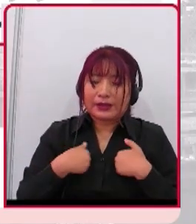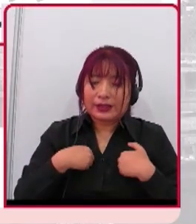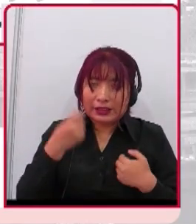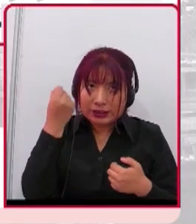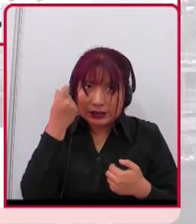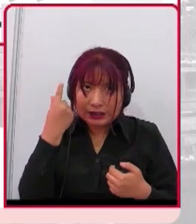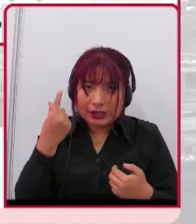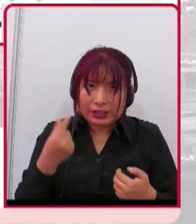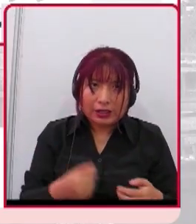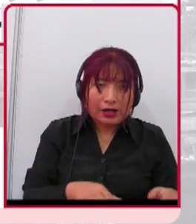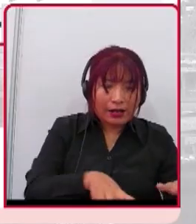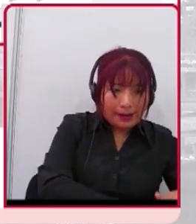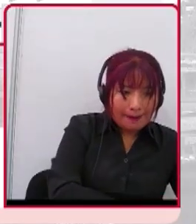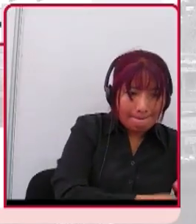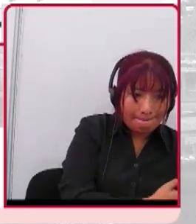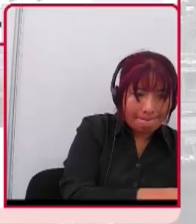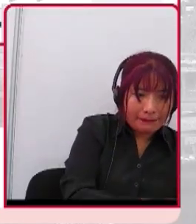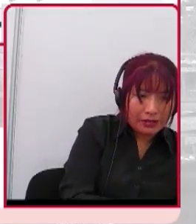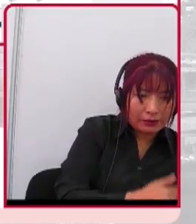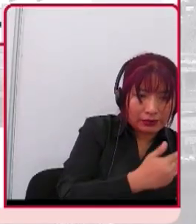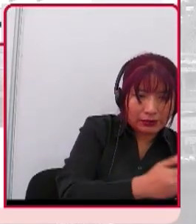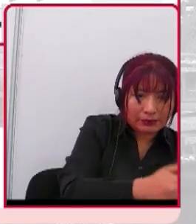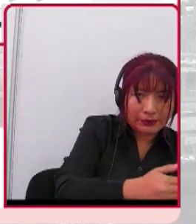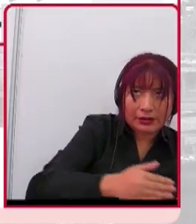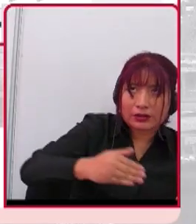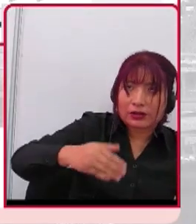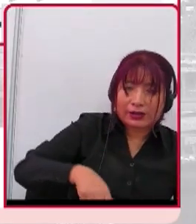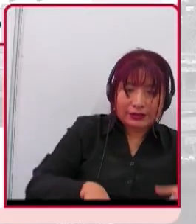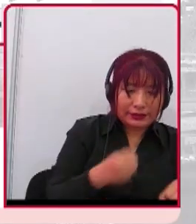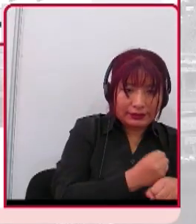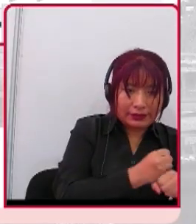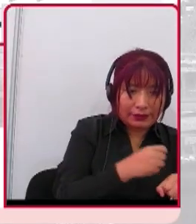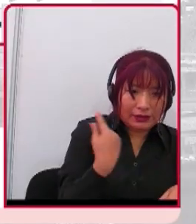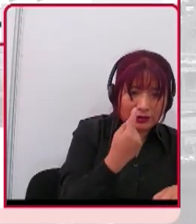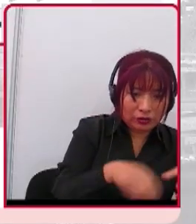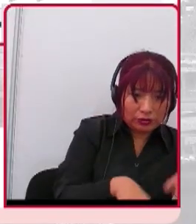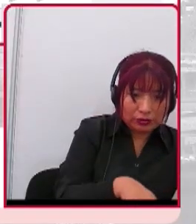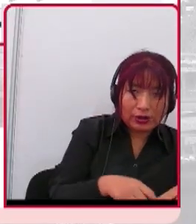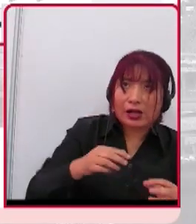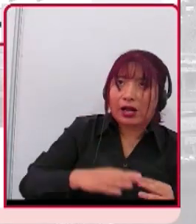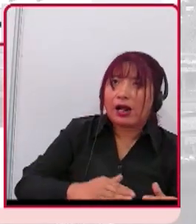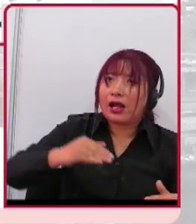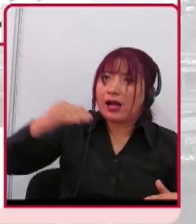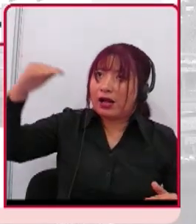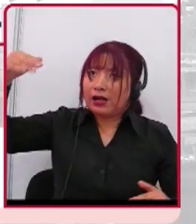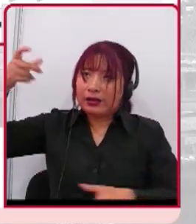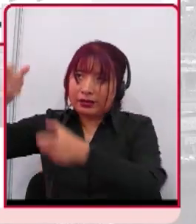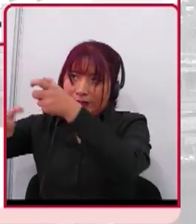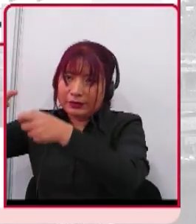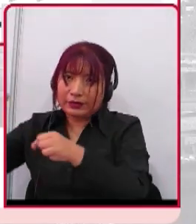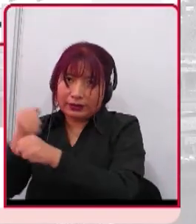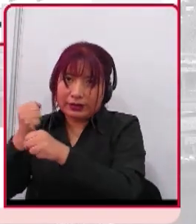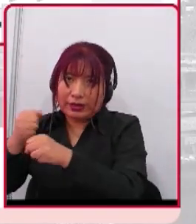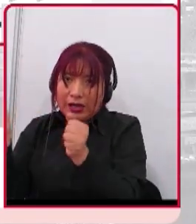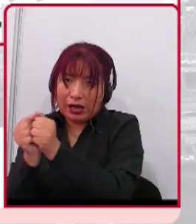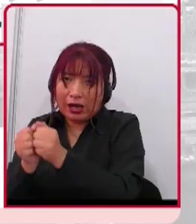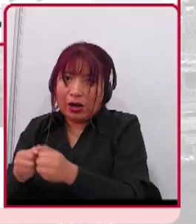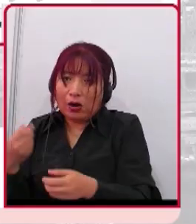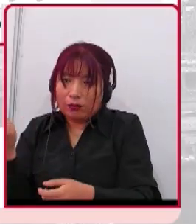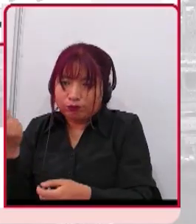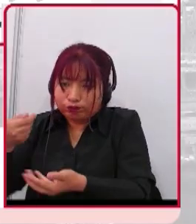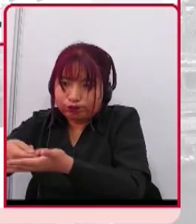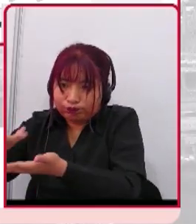que tenemos en la planta. Y la idea es que todos puedan entender de lo que significa si estamos fuera o dentro de control de manera